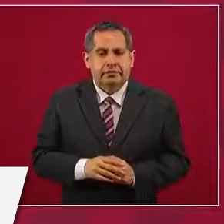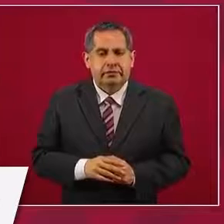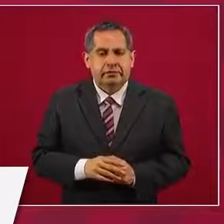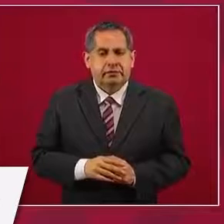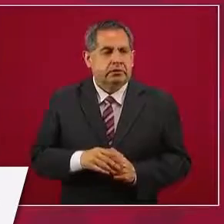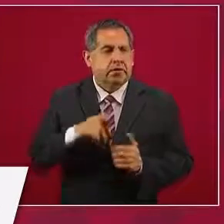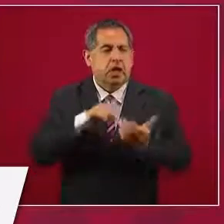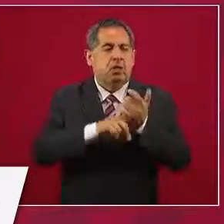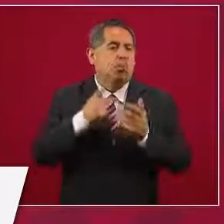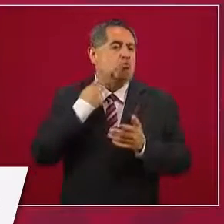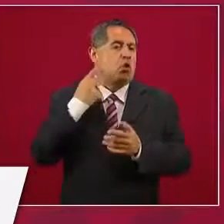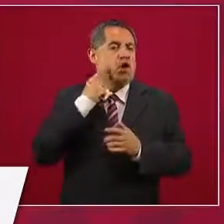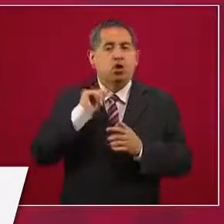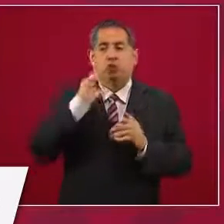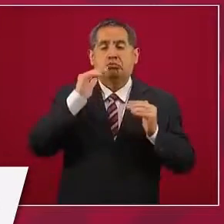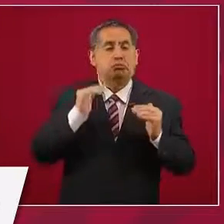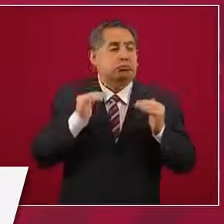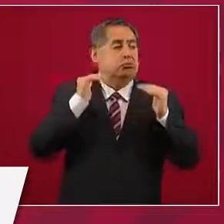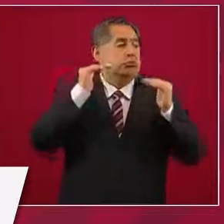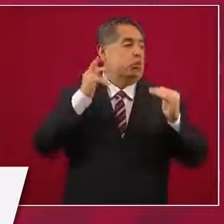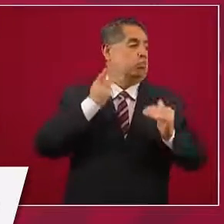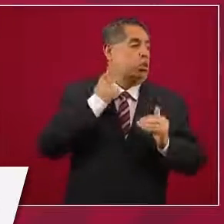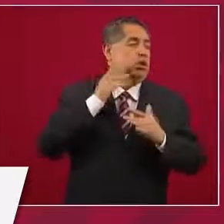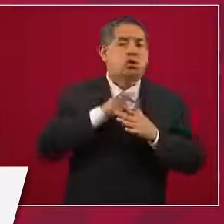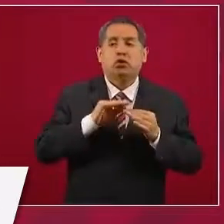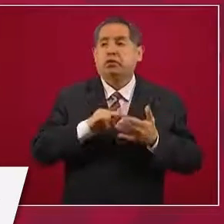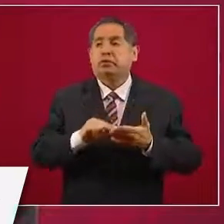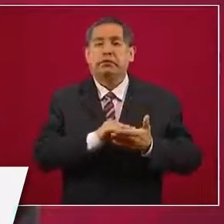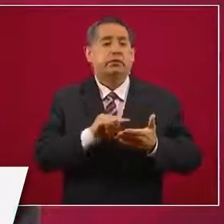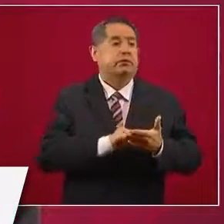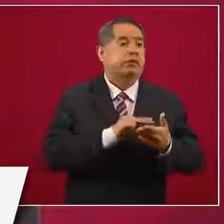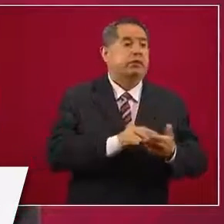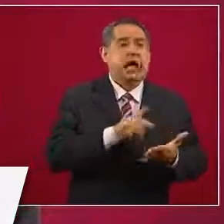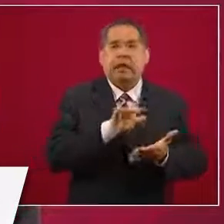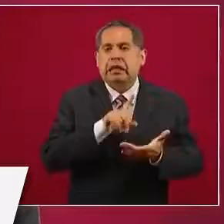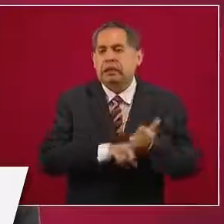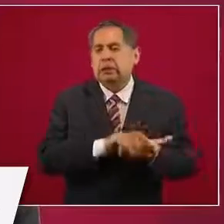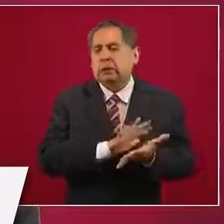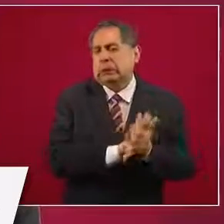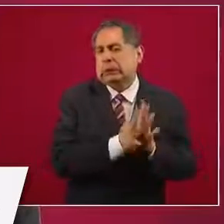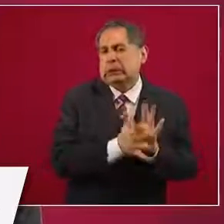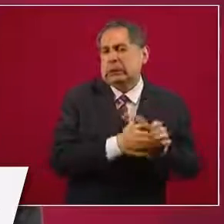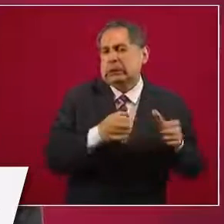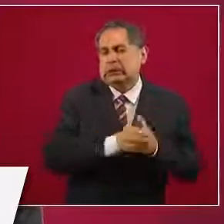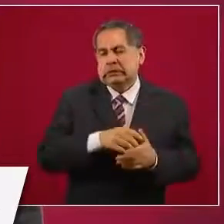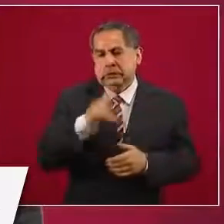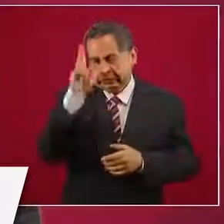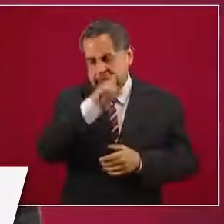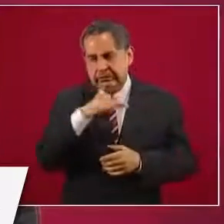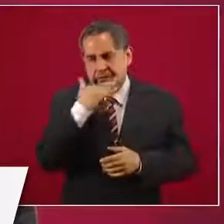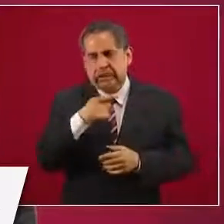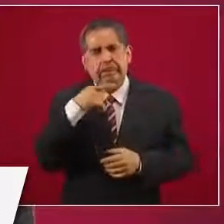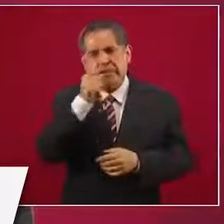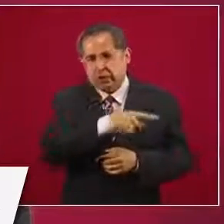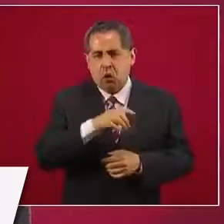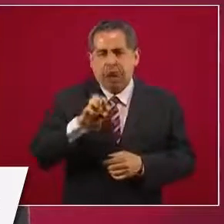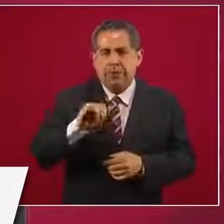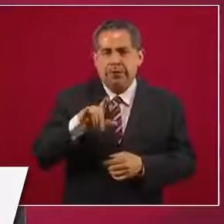cuello blanco, de delincuentes de cuello blanco, que es el caso de